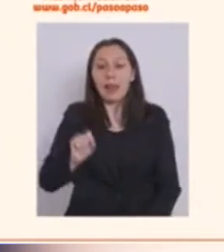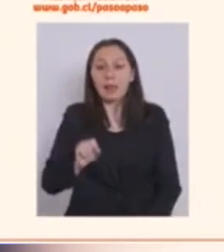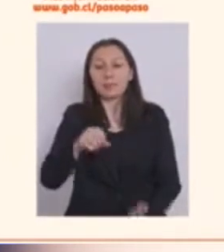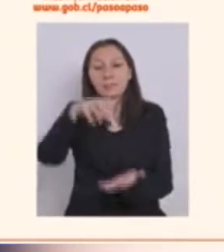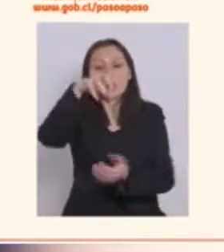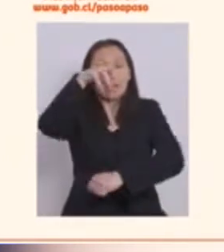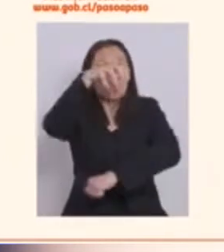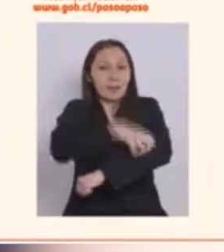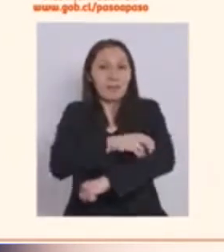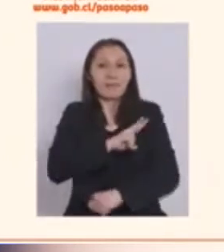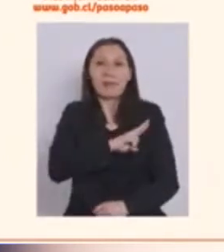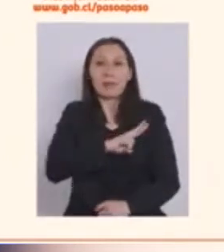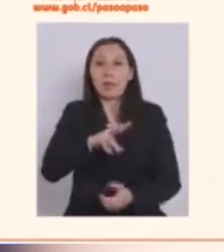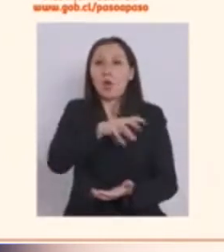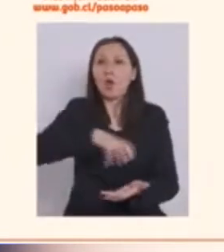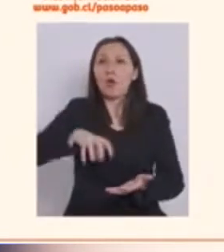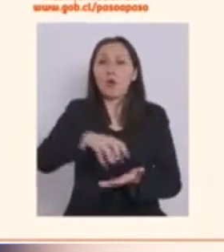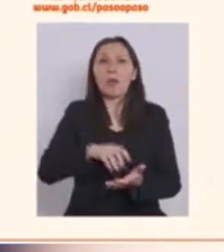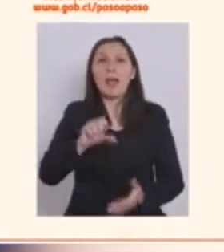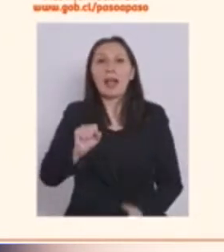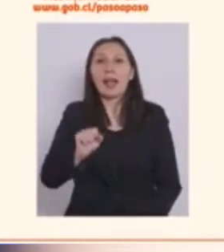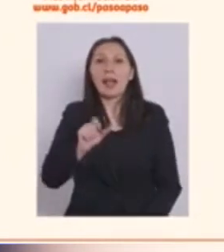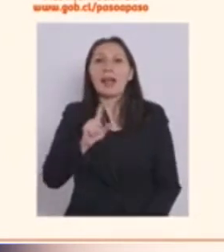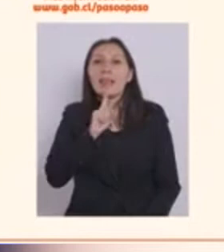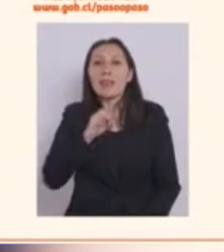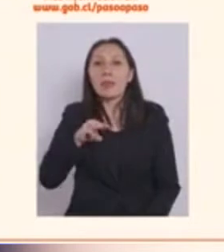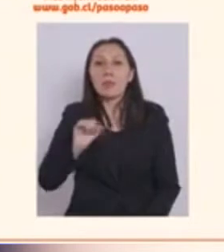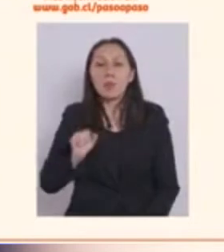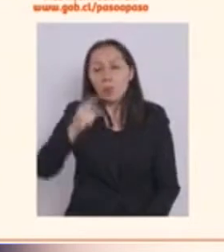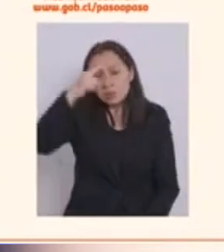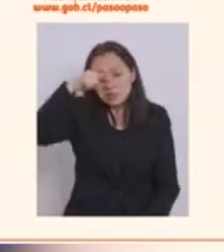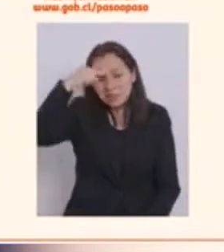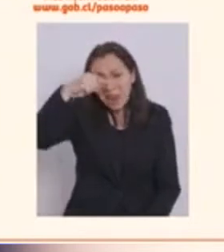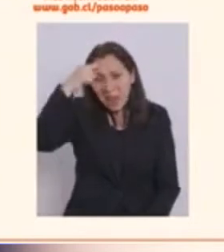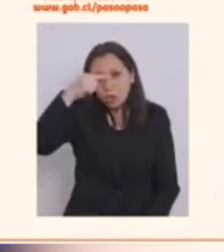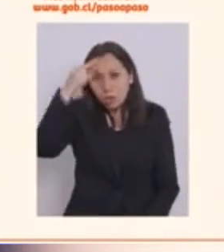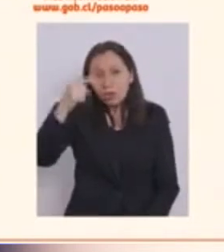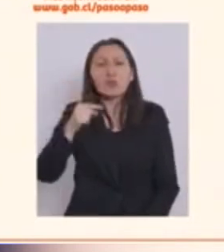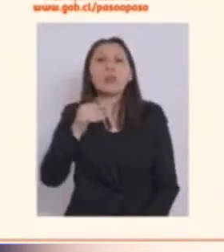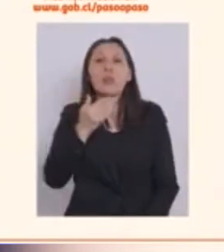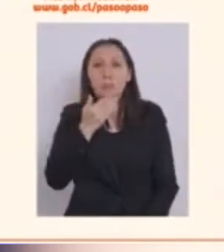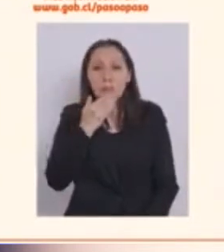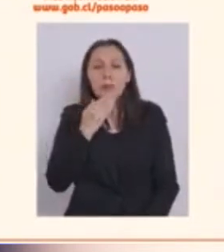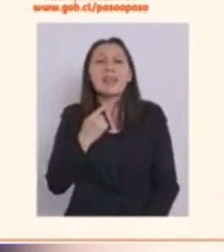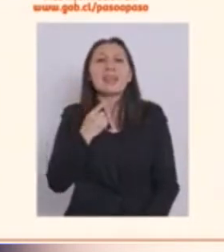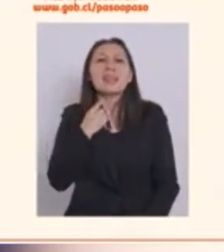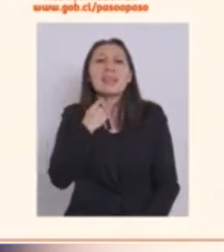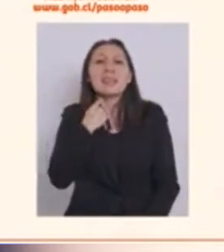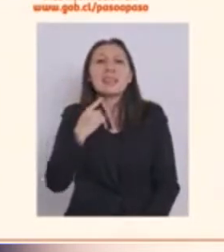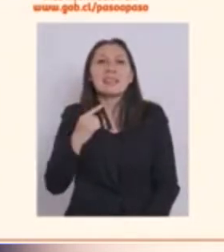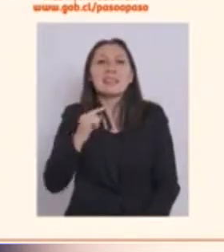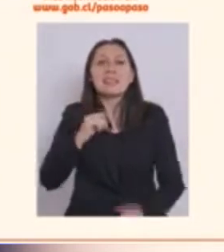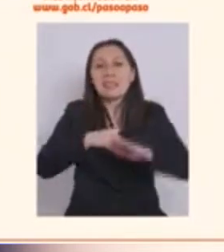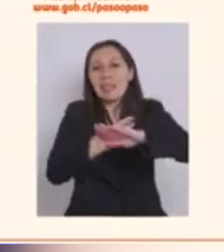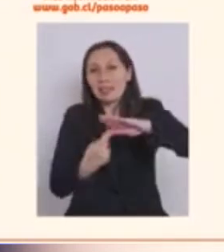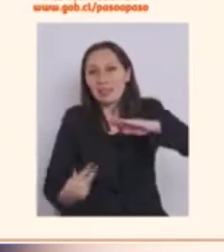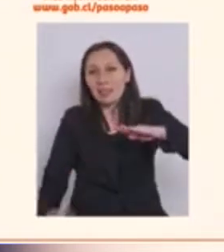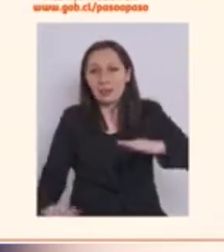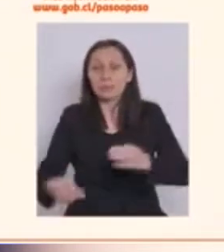Canela. En la región de Valparaíso, las comunas de Catemu, San Antonio y